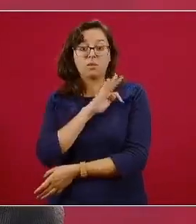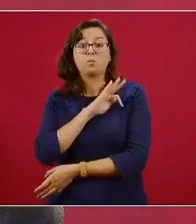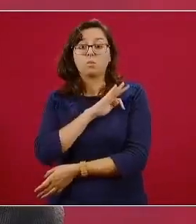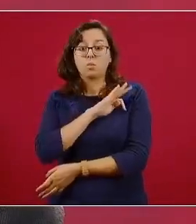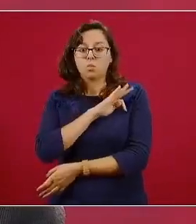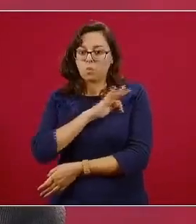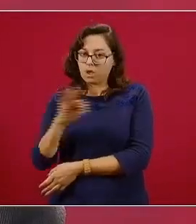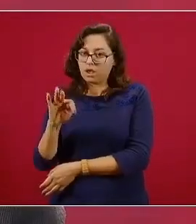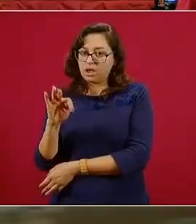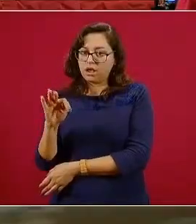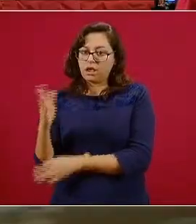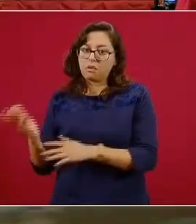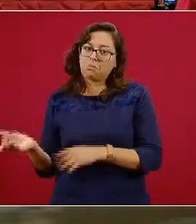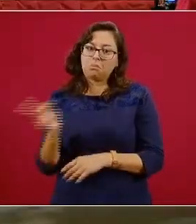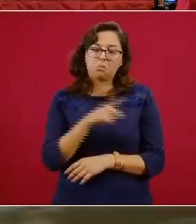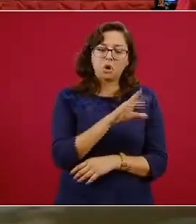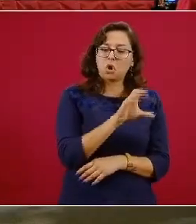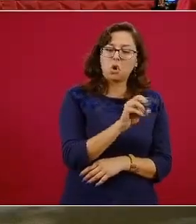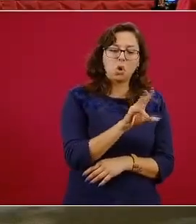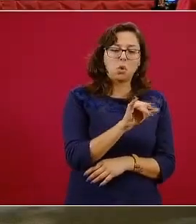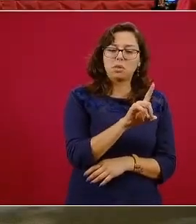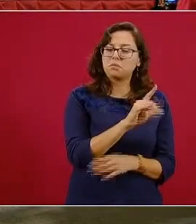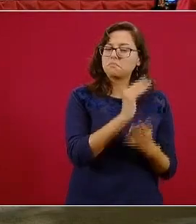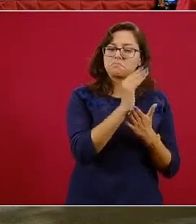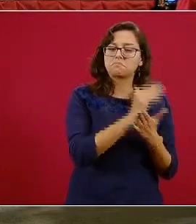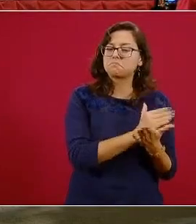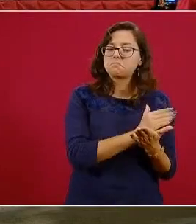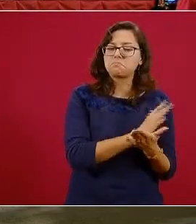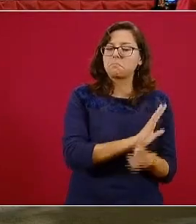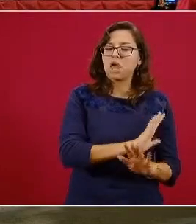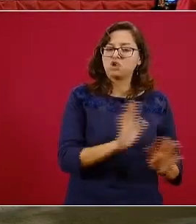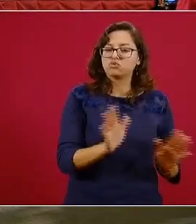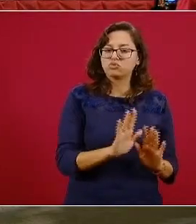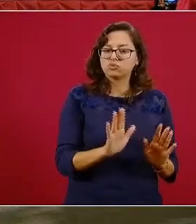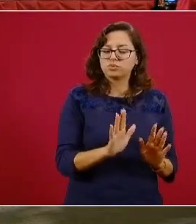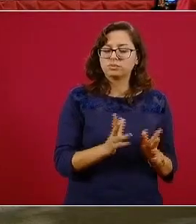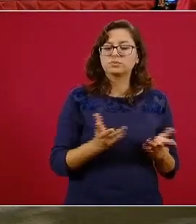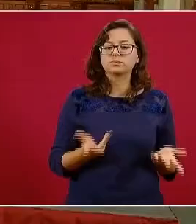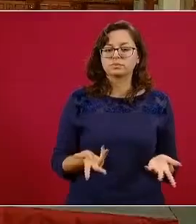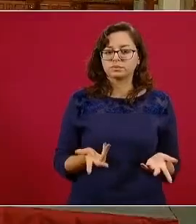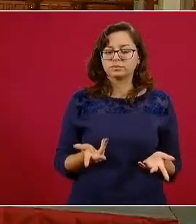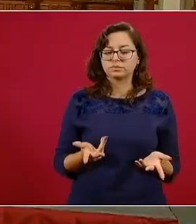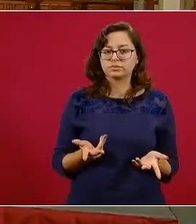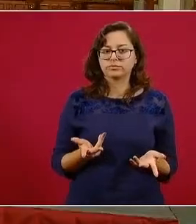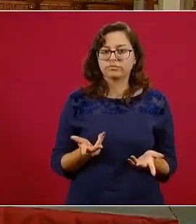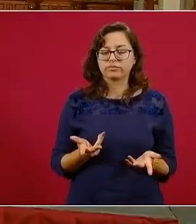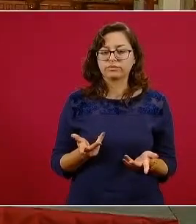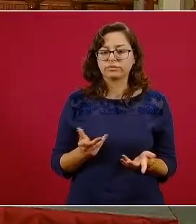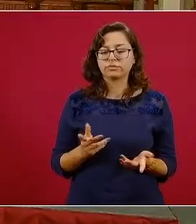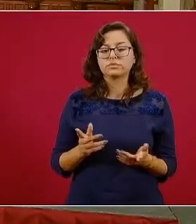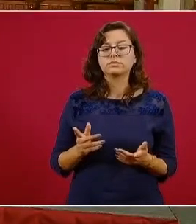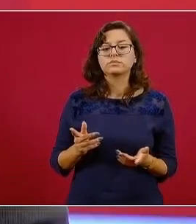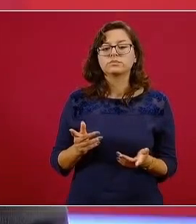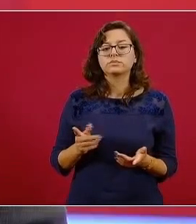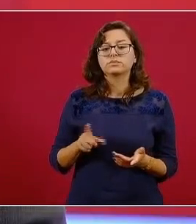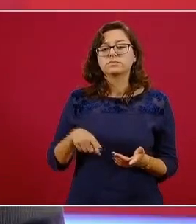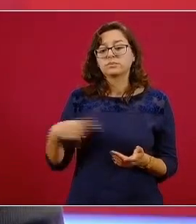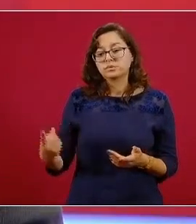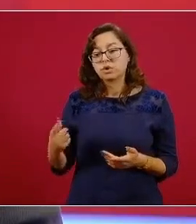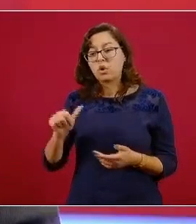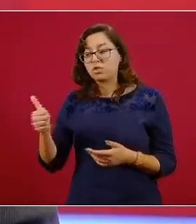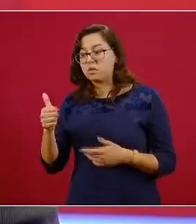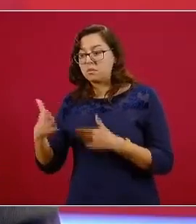virus influenza, comparadas con mujeres de las mismas condiciones, incluida la edad, que no estuvieran embarazadas. Y